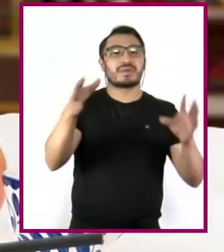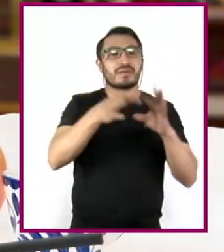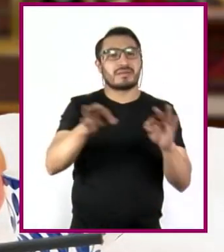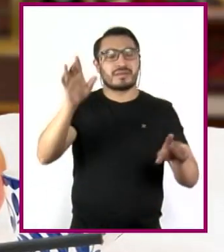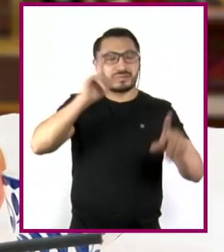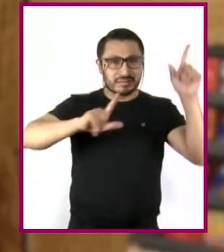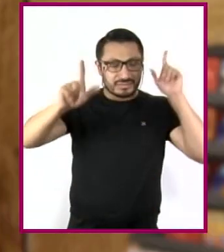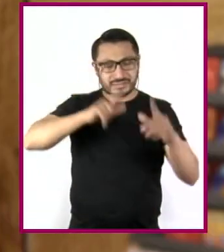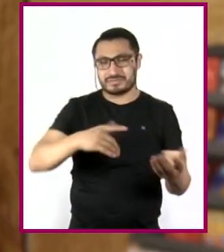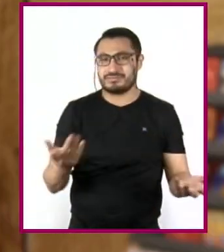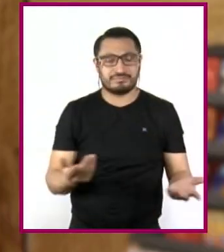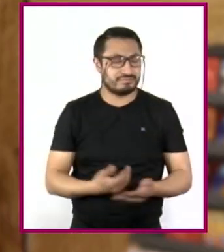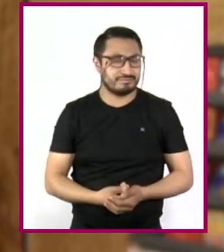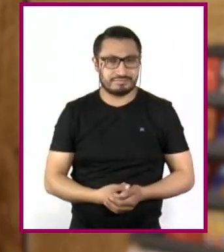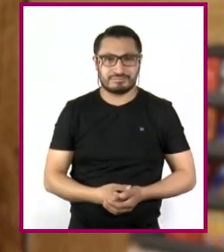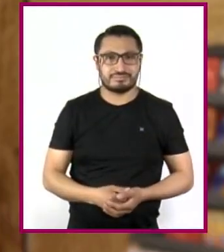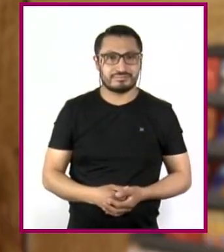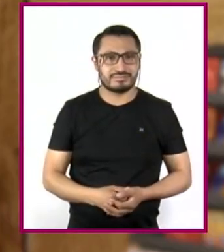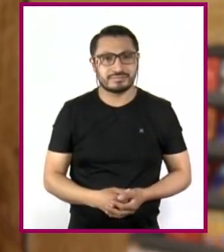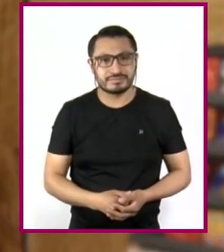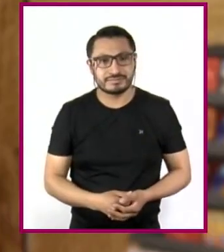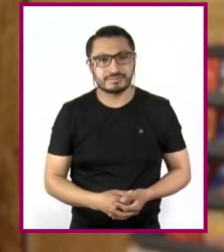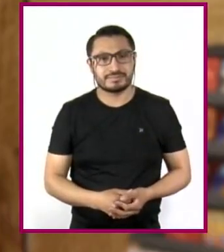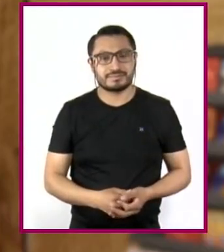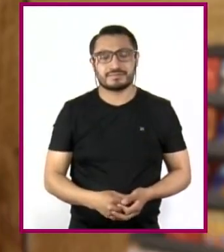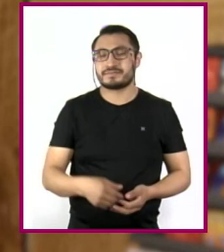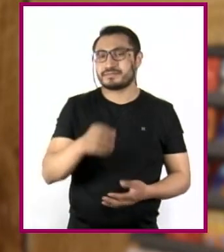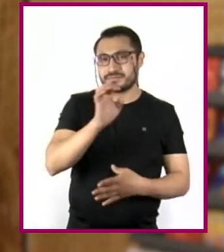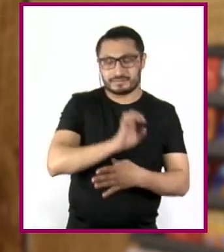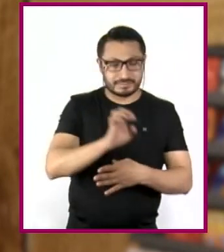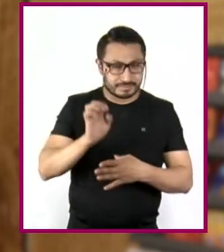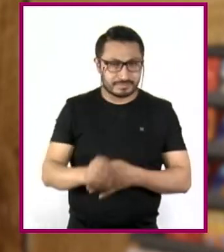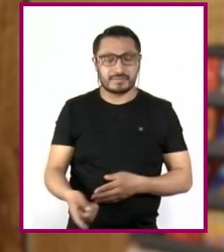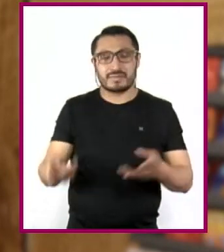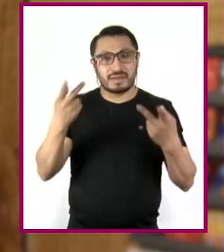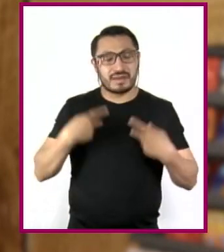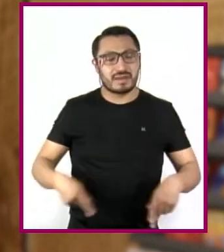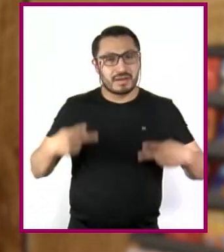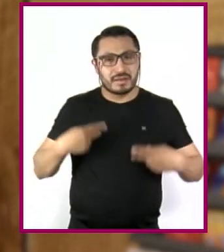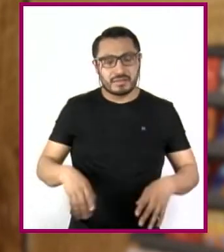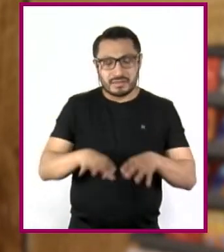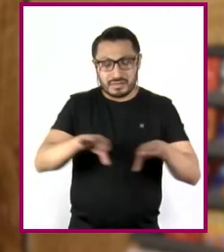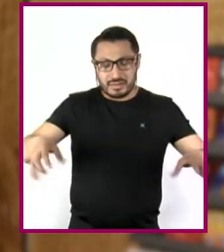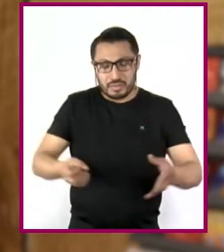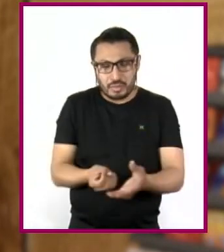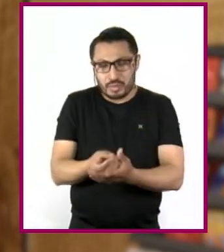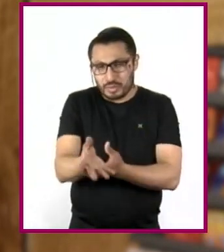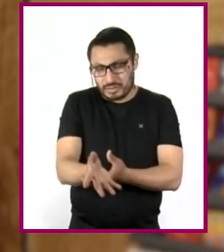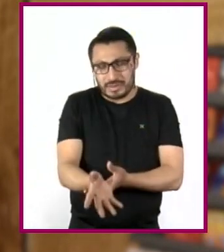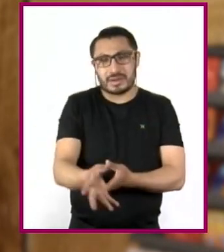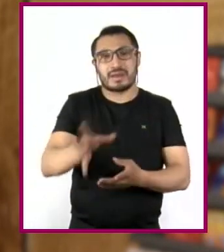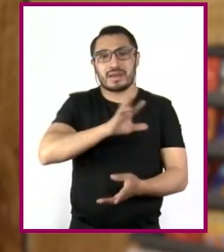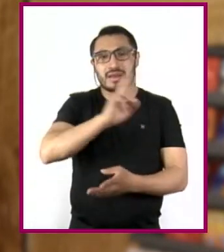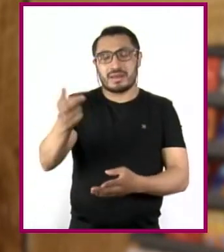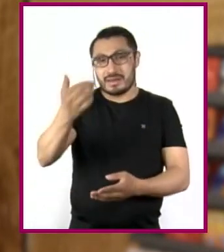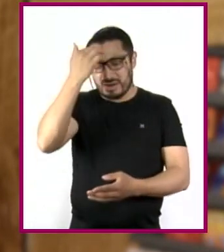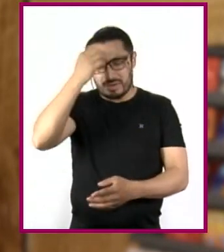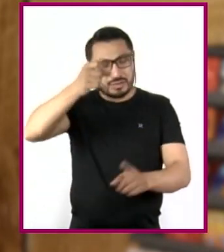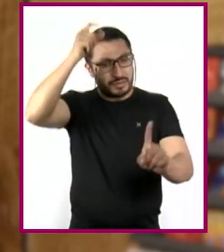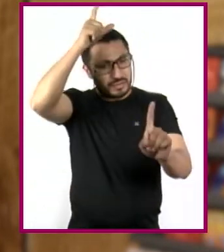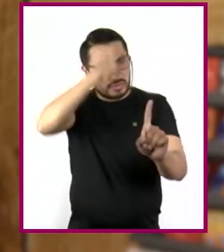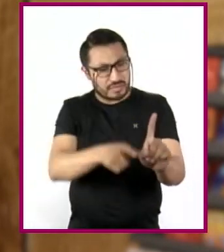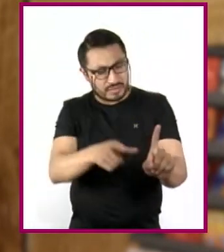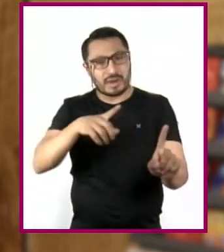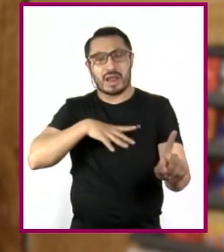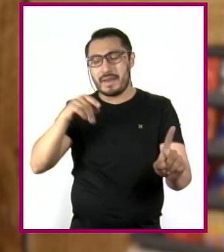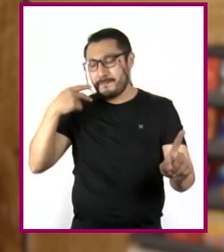Locke otra vez. Ay. O sea, que la persona que sale del teletransportador se reconoce como la persona que